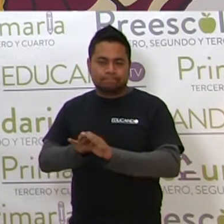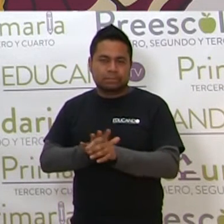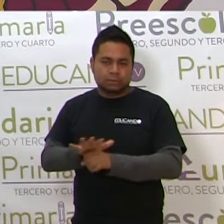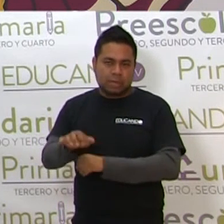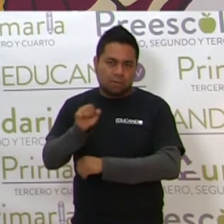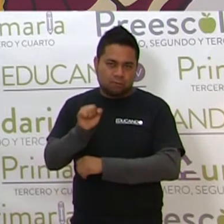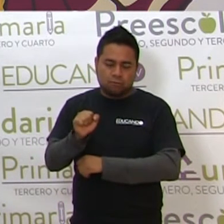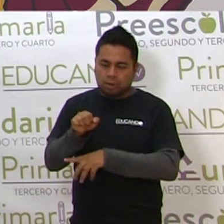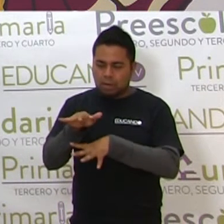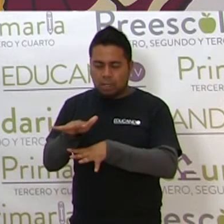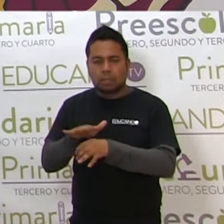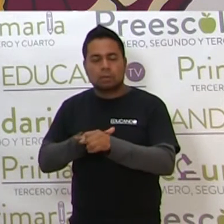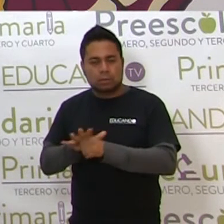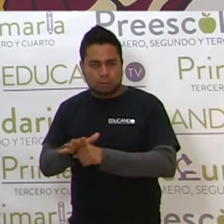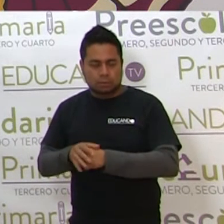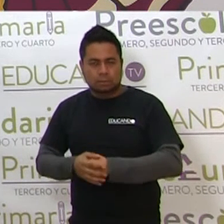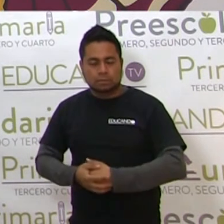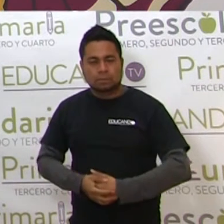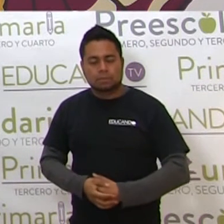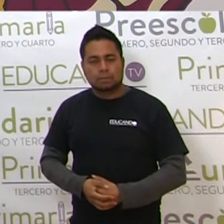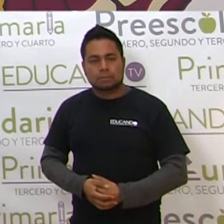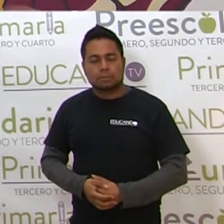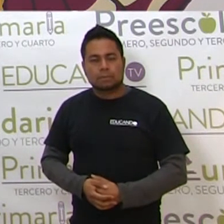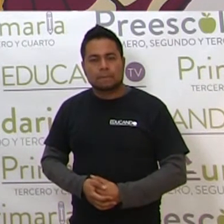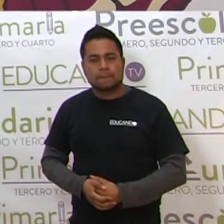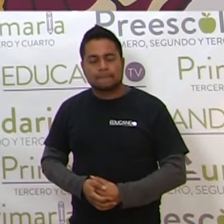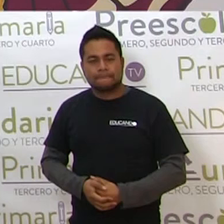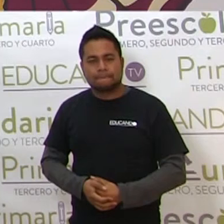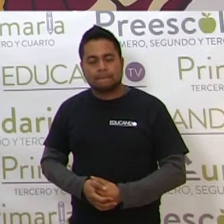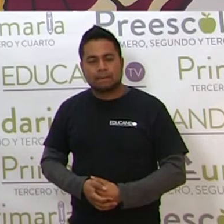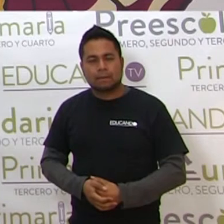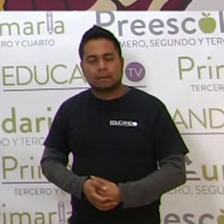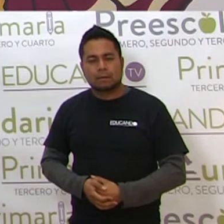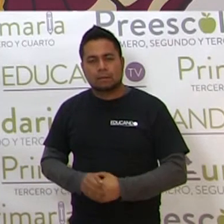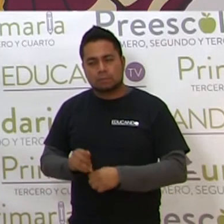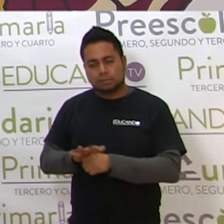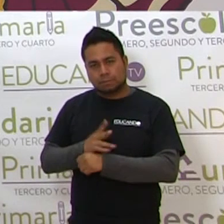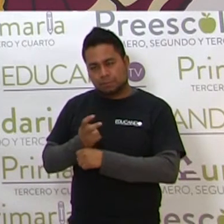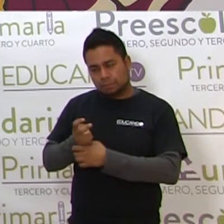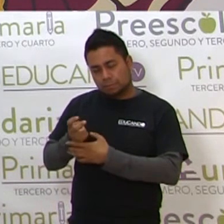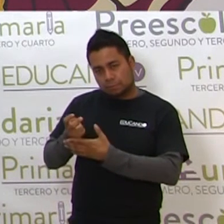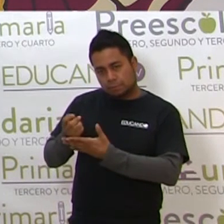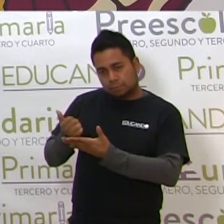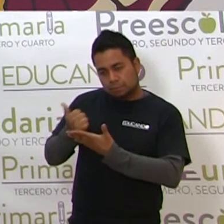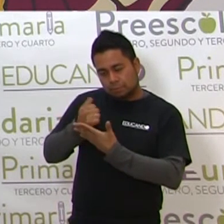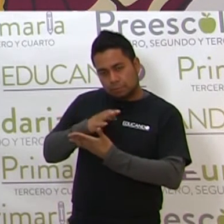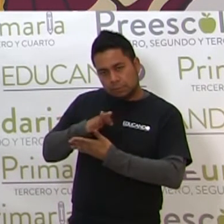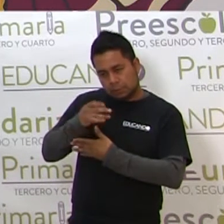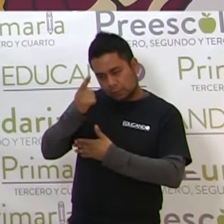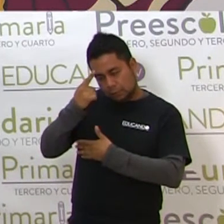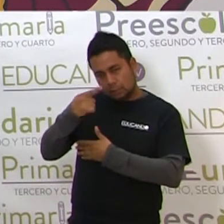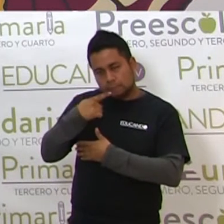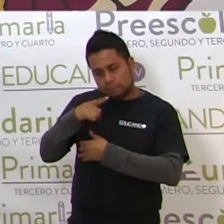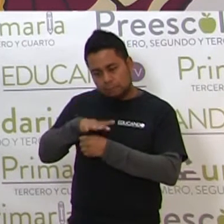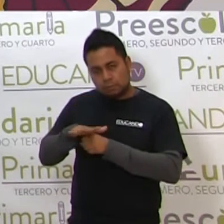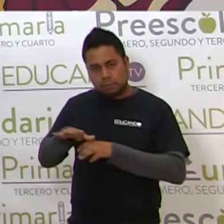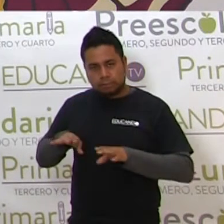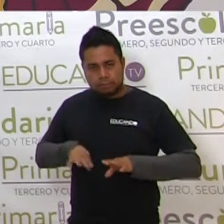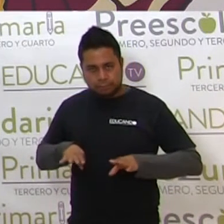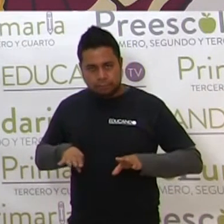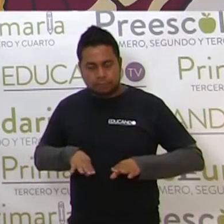sobresalta no sobresale perdón por qué porque eso es lo que nos va a ayudar a decir las